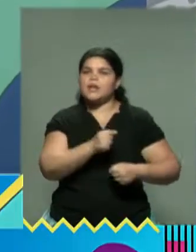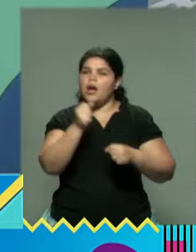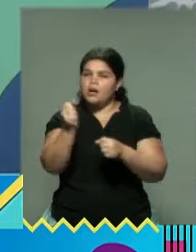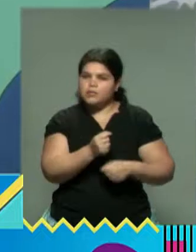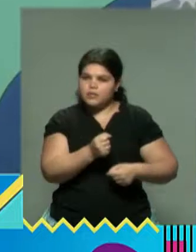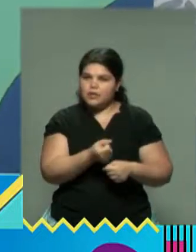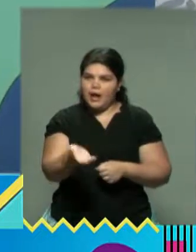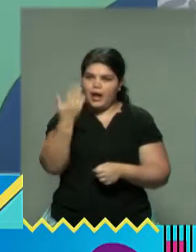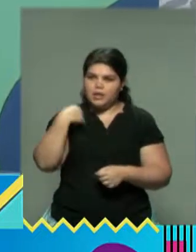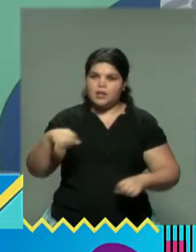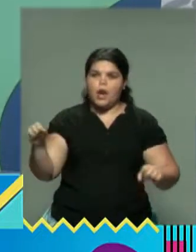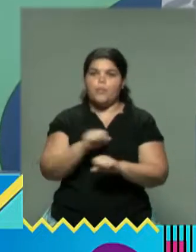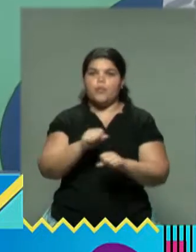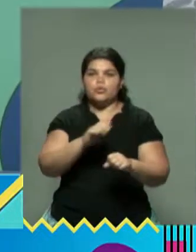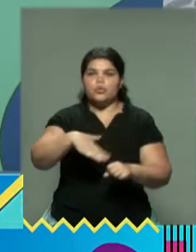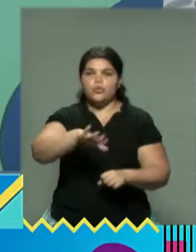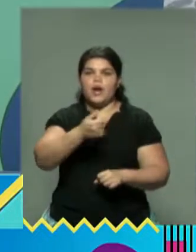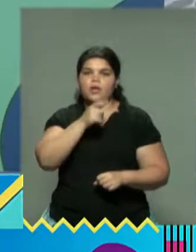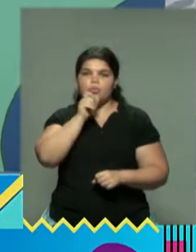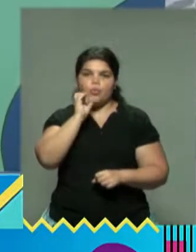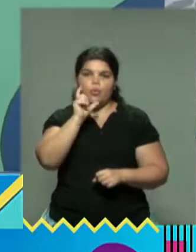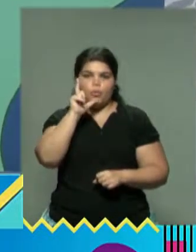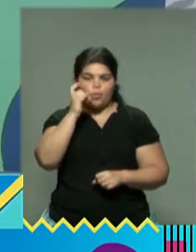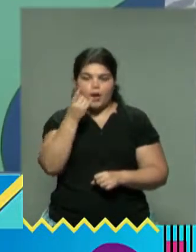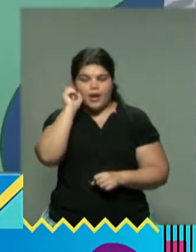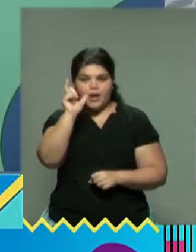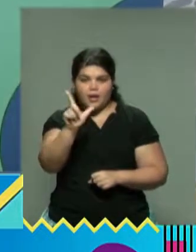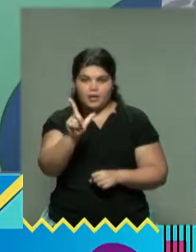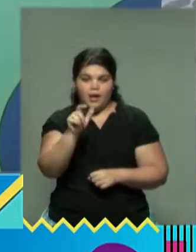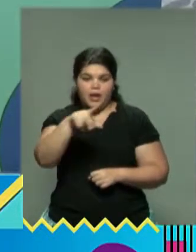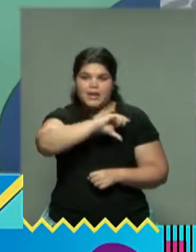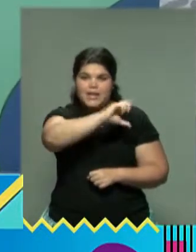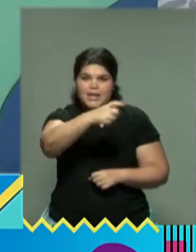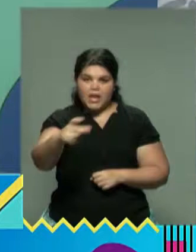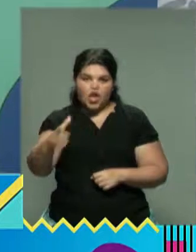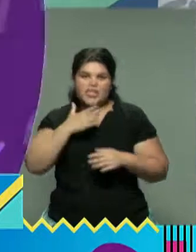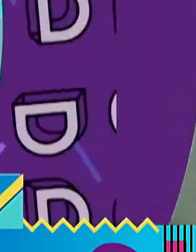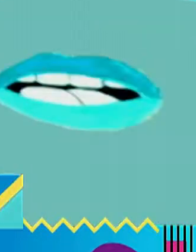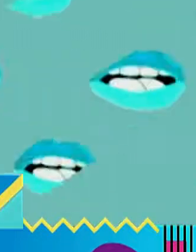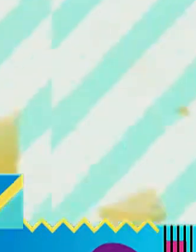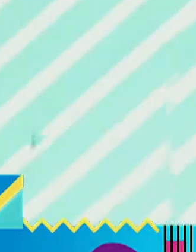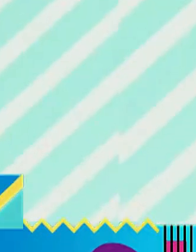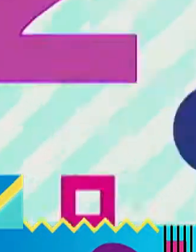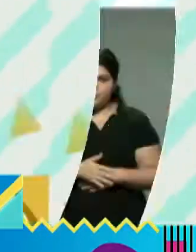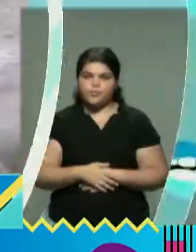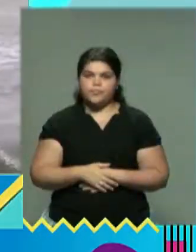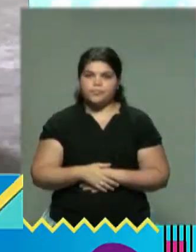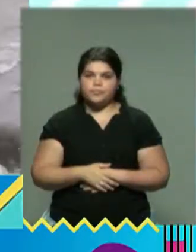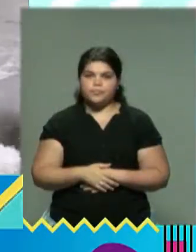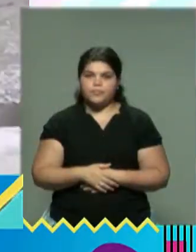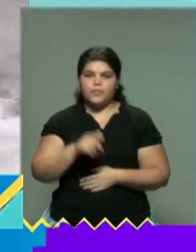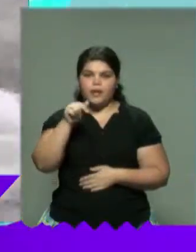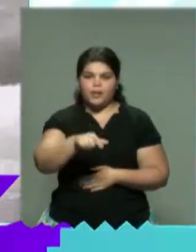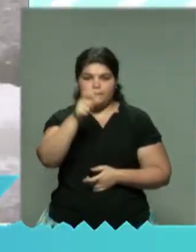años por ejemplo, en el río Atuel. Más que nada, al ser un río dentro de todo tranquilo, pasa que